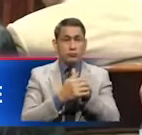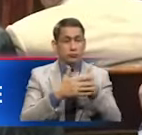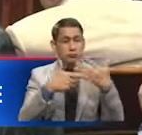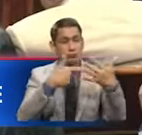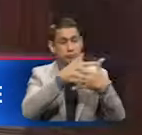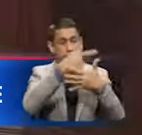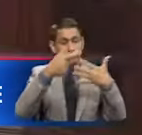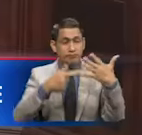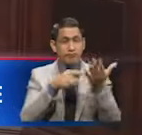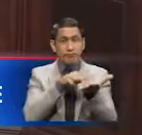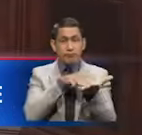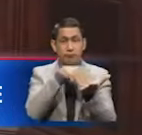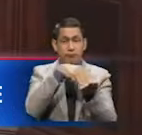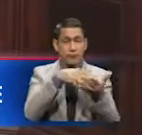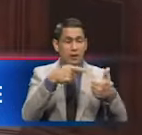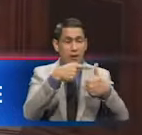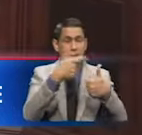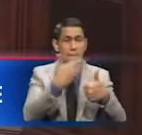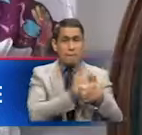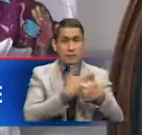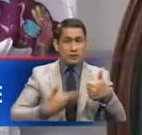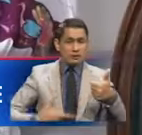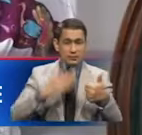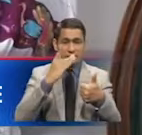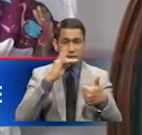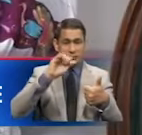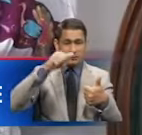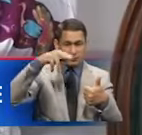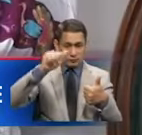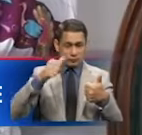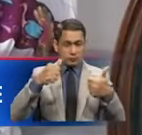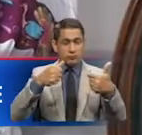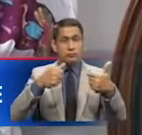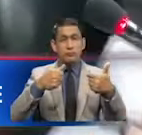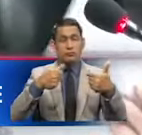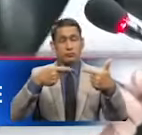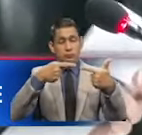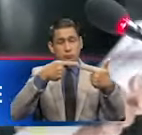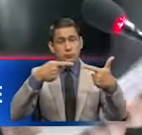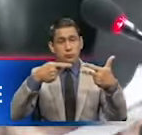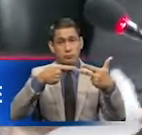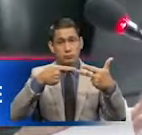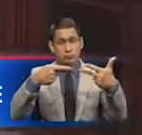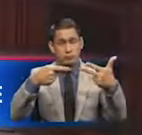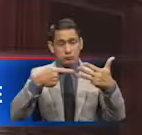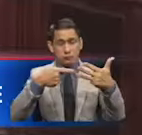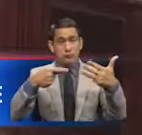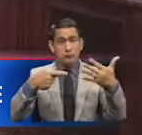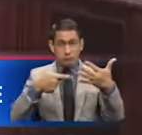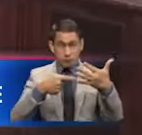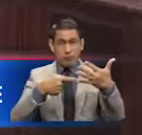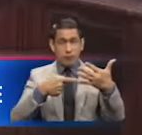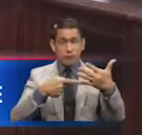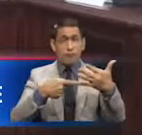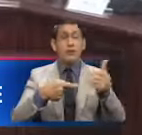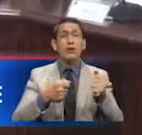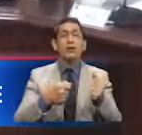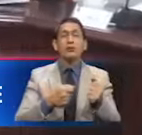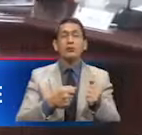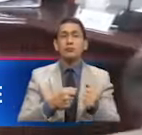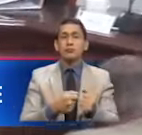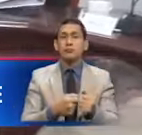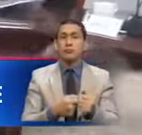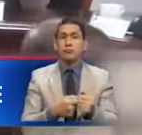5 integrantes, la presidenta Diana Tamaín y los consejeros Estela Cero, Elena Nájera, Enrique Pita y José